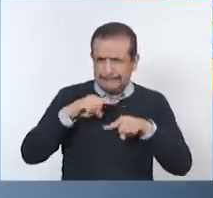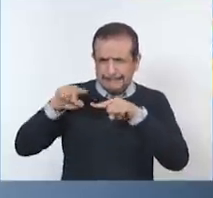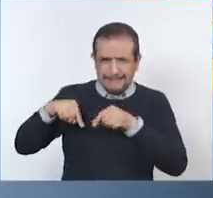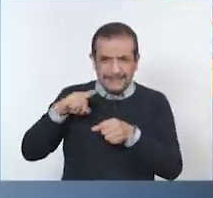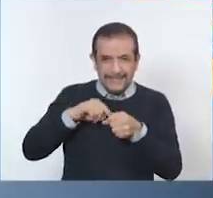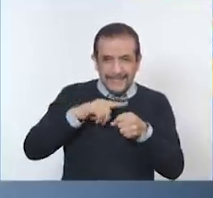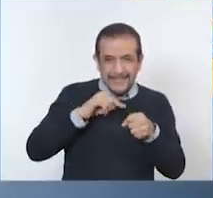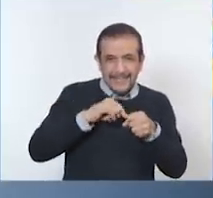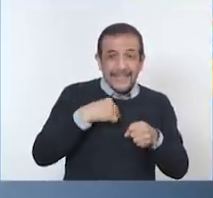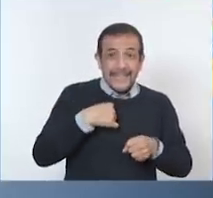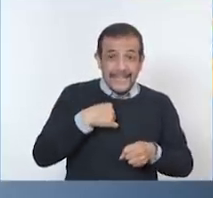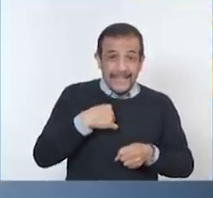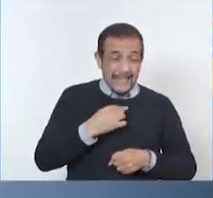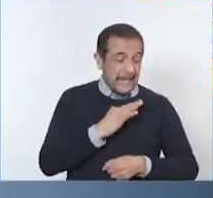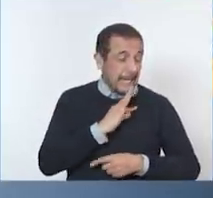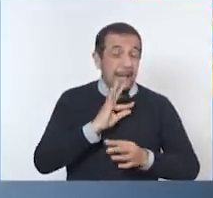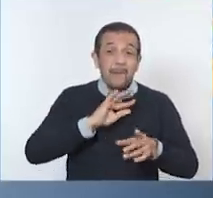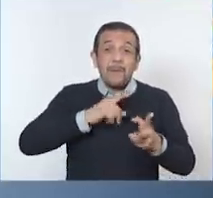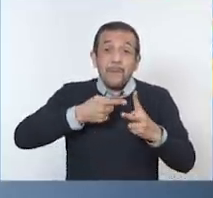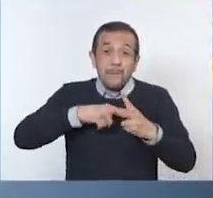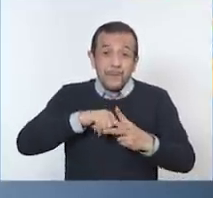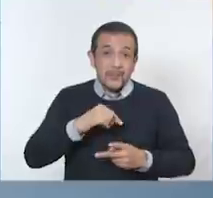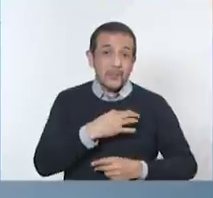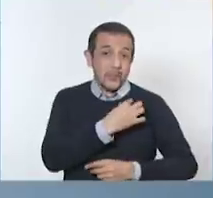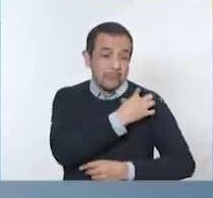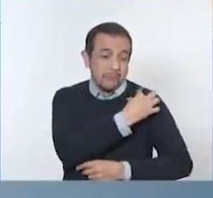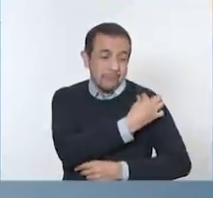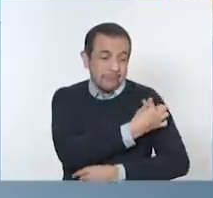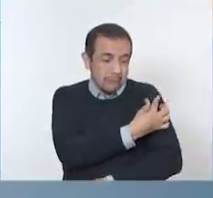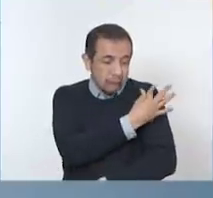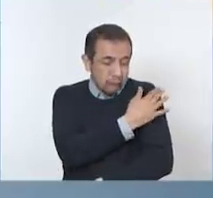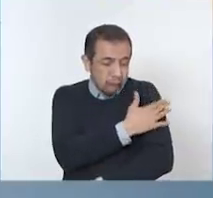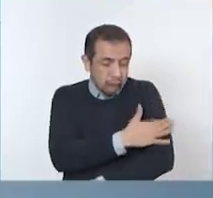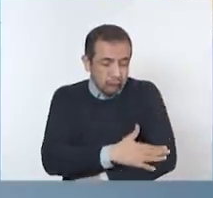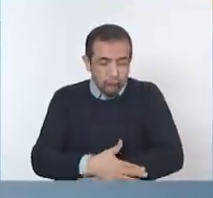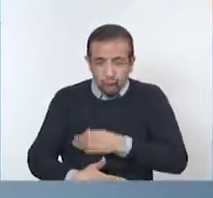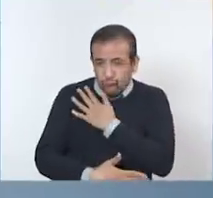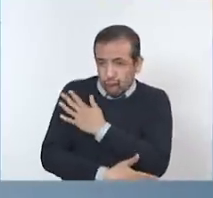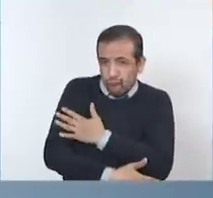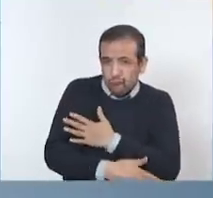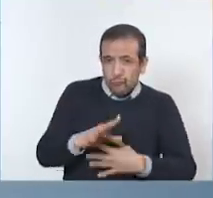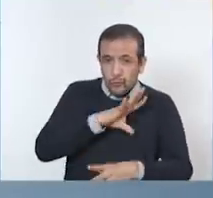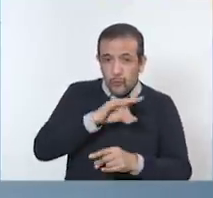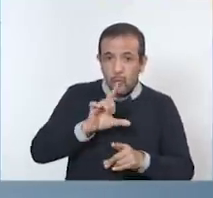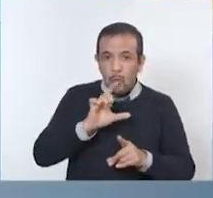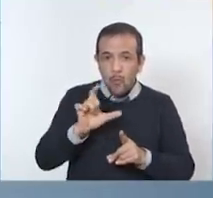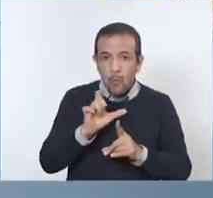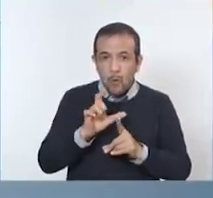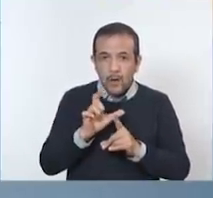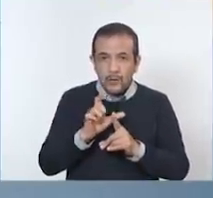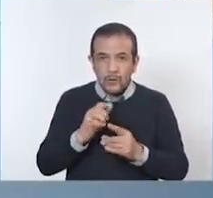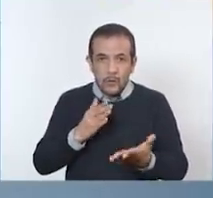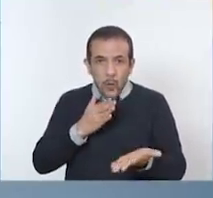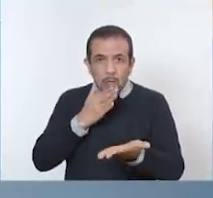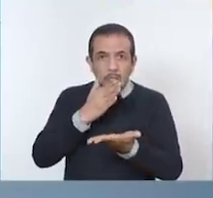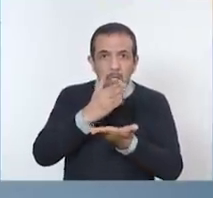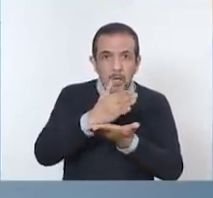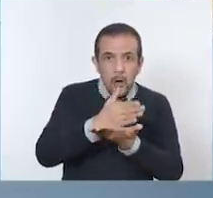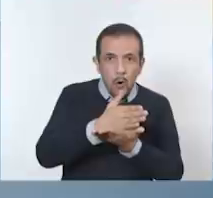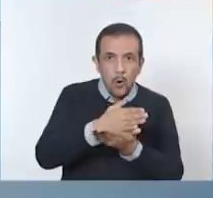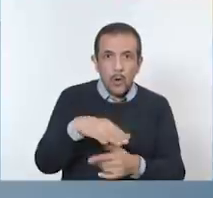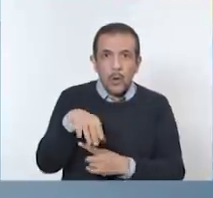así como empezó a cubrir su cuerpo. Pero cuando llegó con